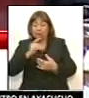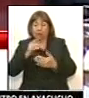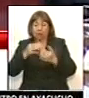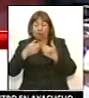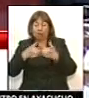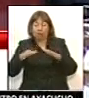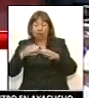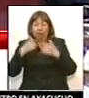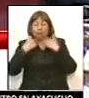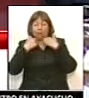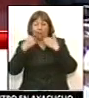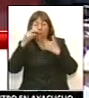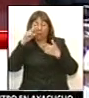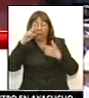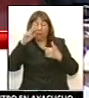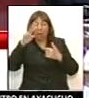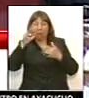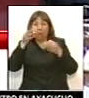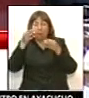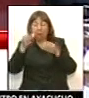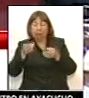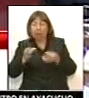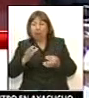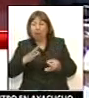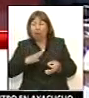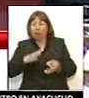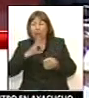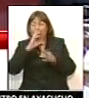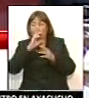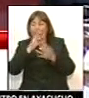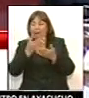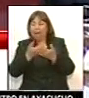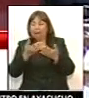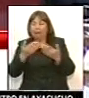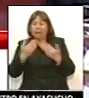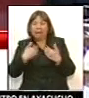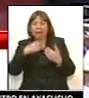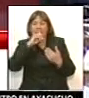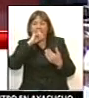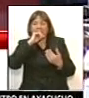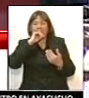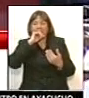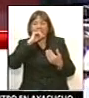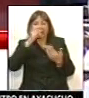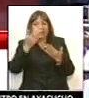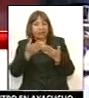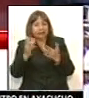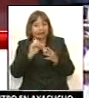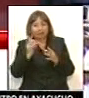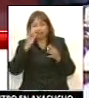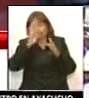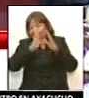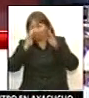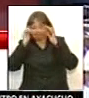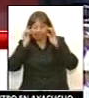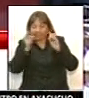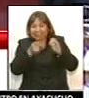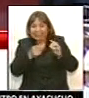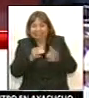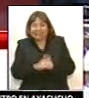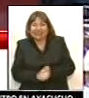esa mirada, porque honestamente, a veces algunos tienen un sesgo ideológico que me preocupa, no lo digo por usted,